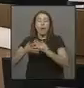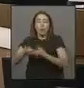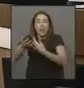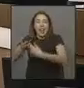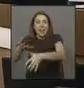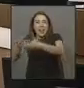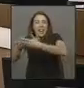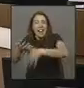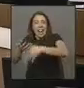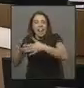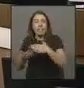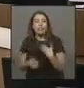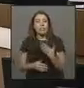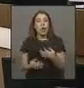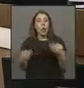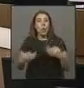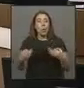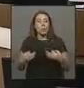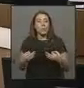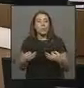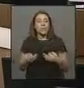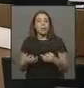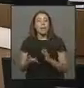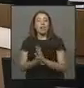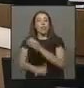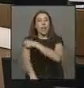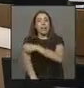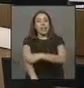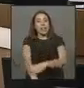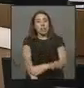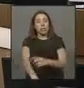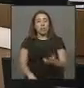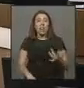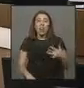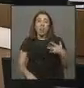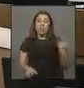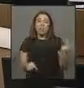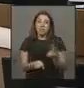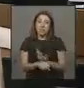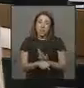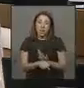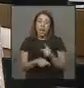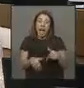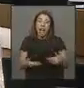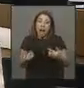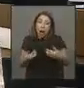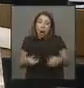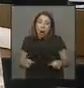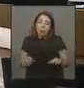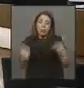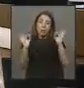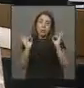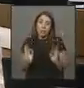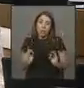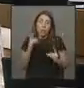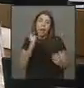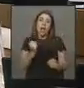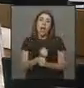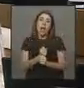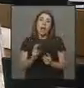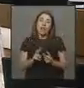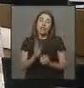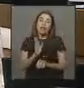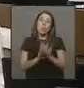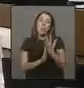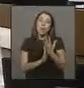más justicia e igualdad para las regiones de Chile. Que esta lamentable tragedia sea la oportunidad definitiva de construir